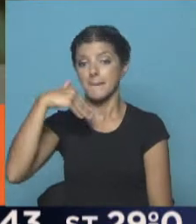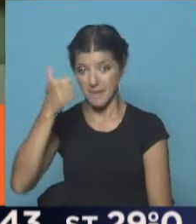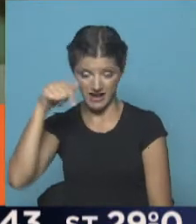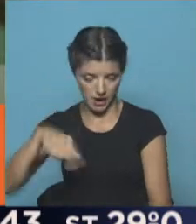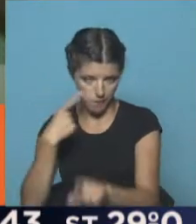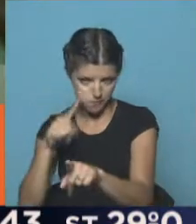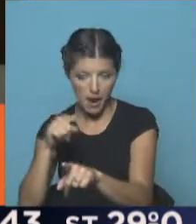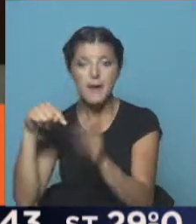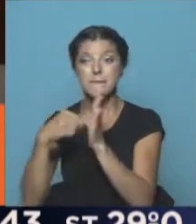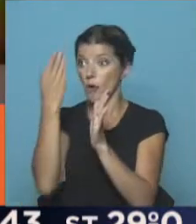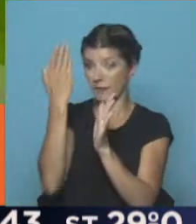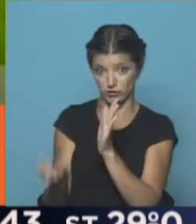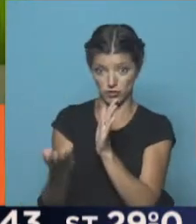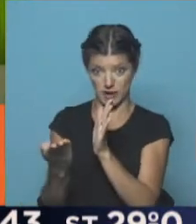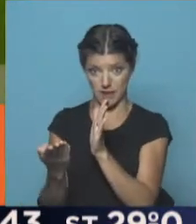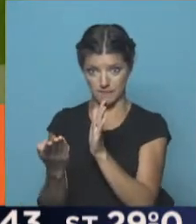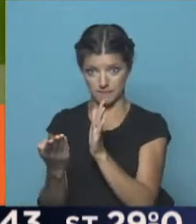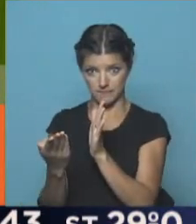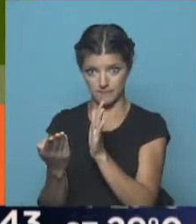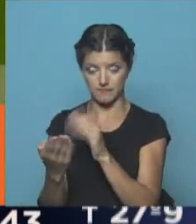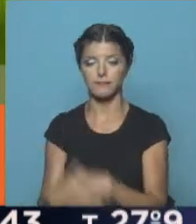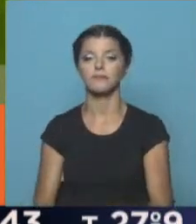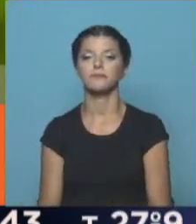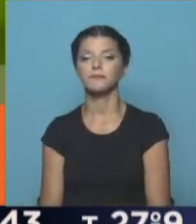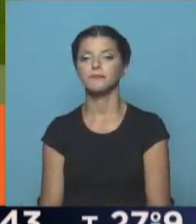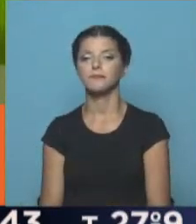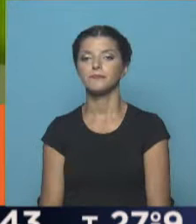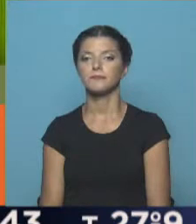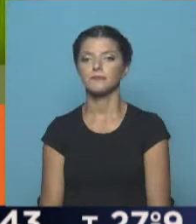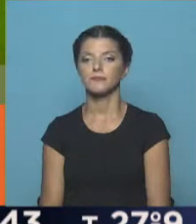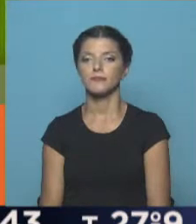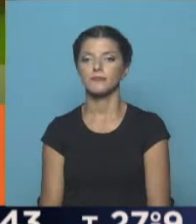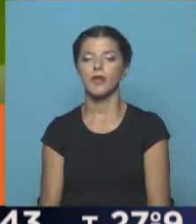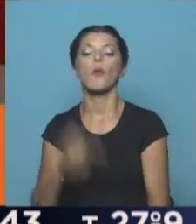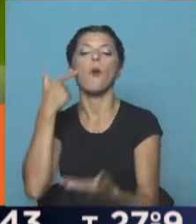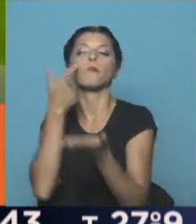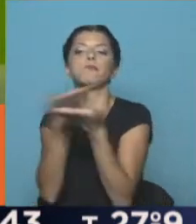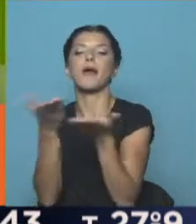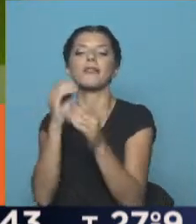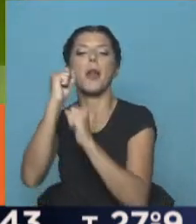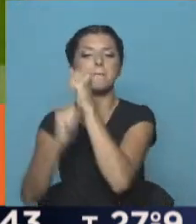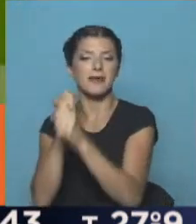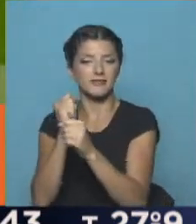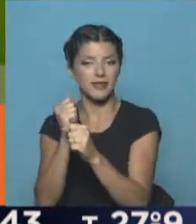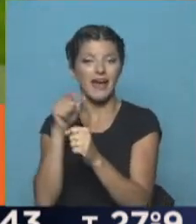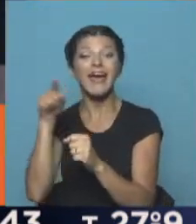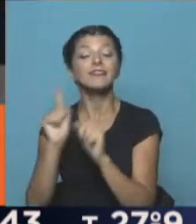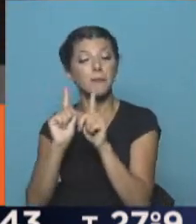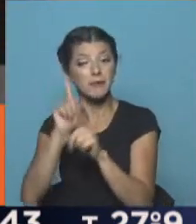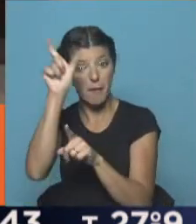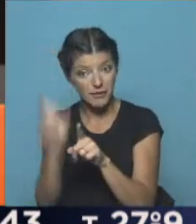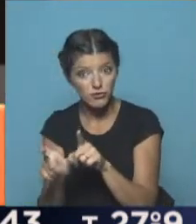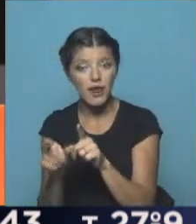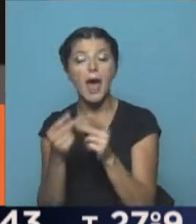pero sin embargo este hombre que era el emblema del empresario empresariado rumano diluía la